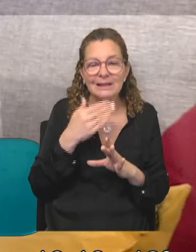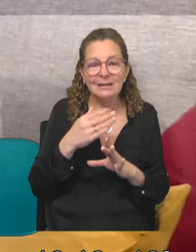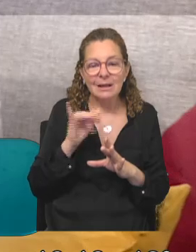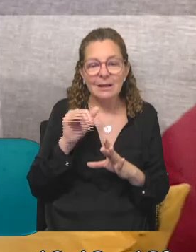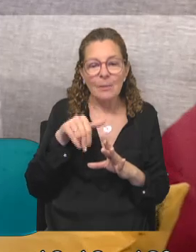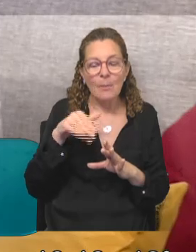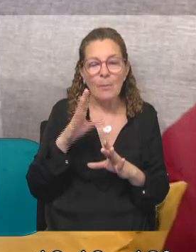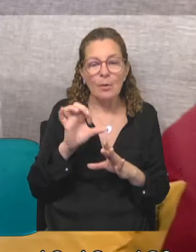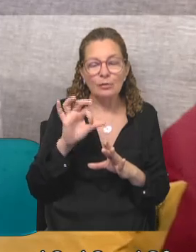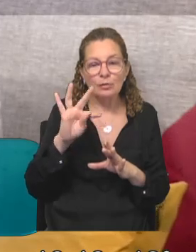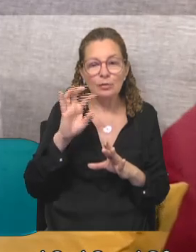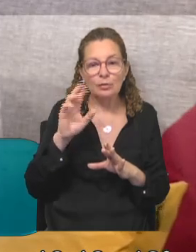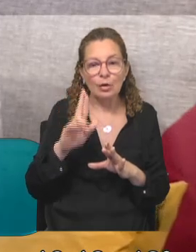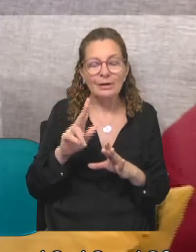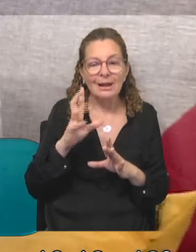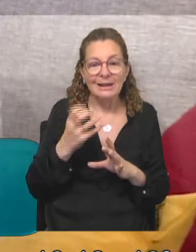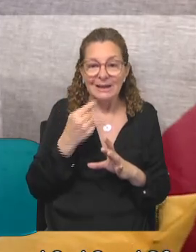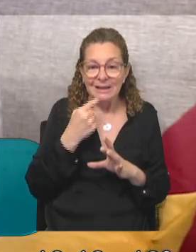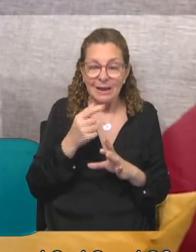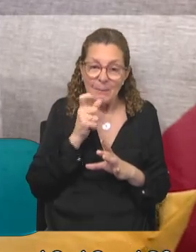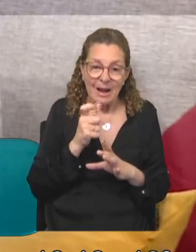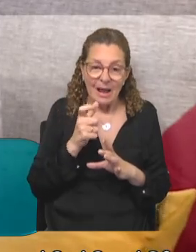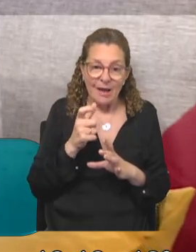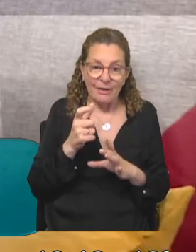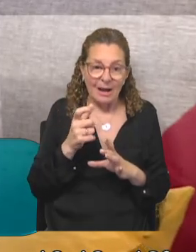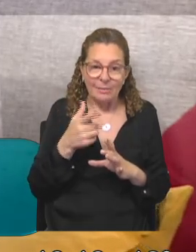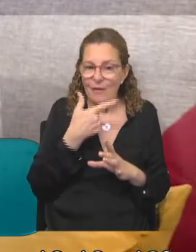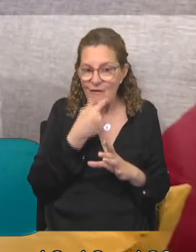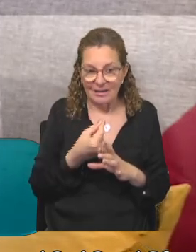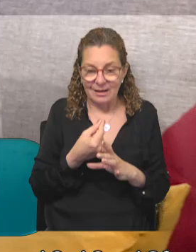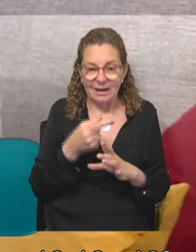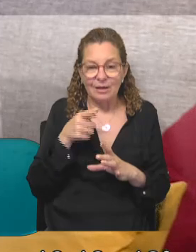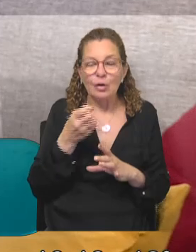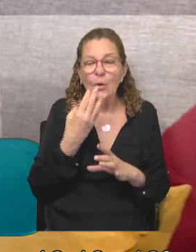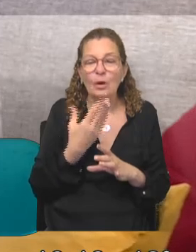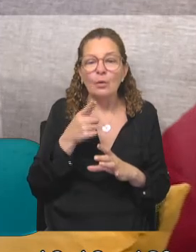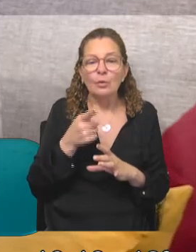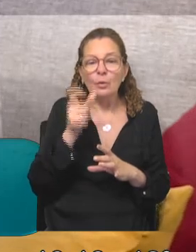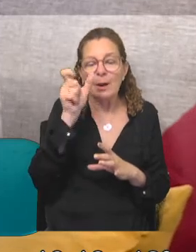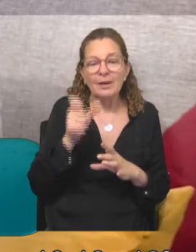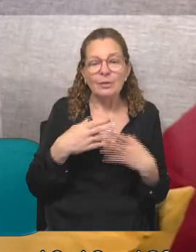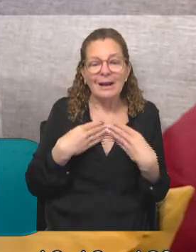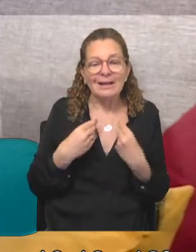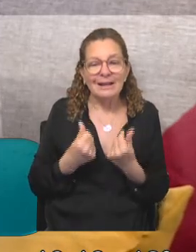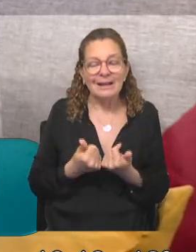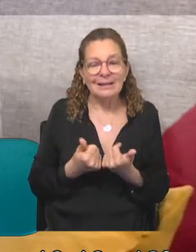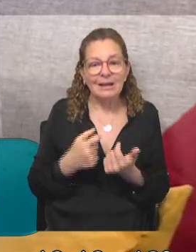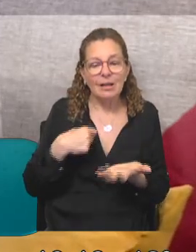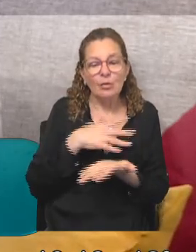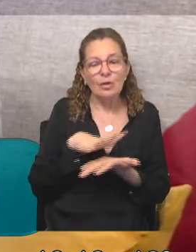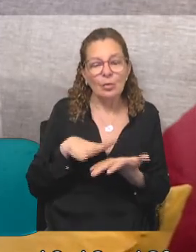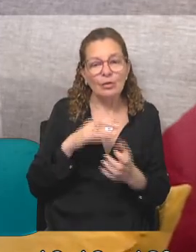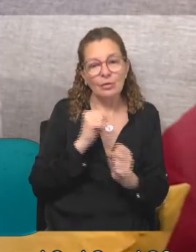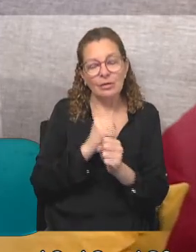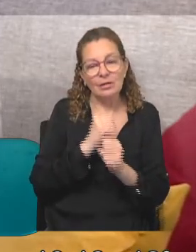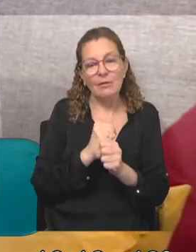impostor, que vendría a ser, en palabras llanas, esto de, bueno, cuando uno se siente que en su situación laboral,